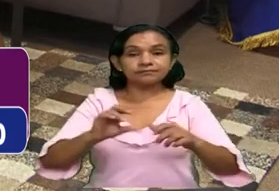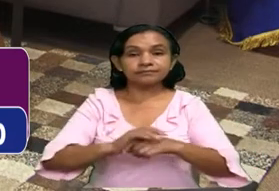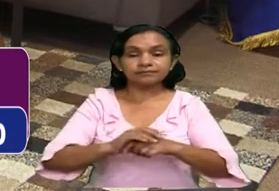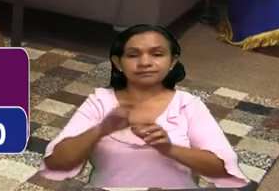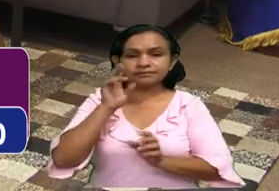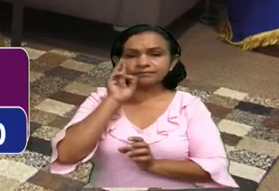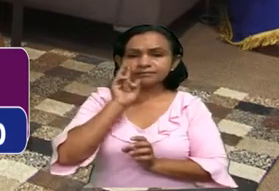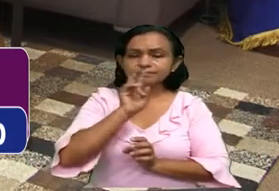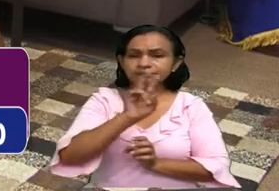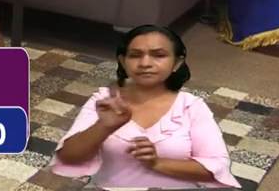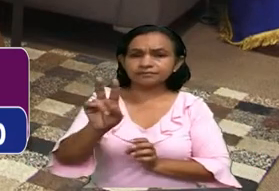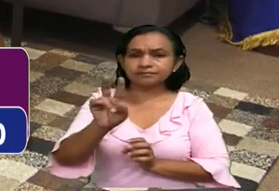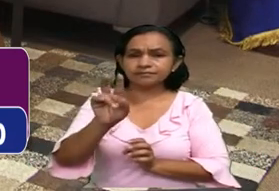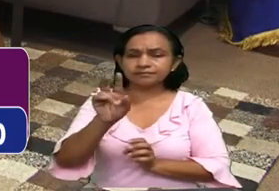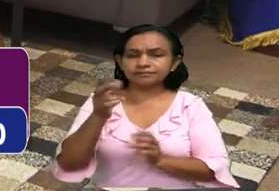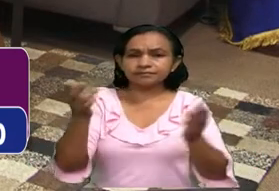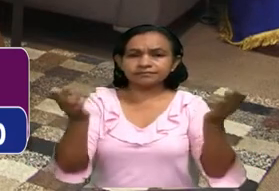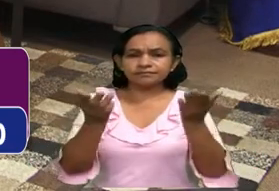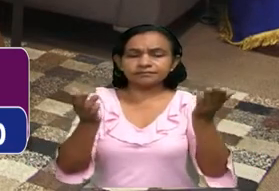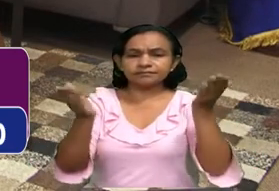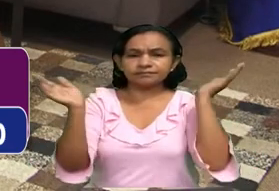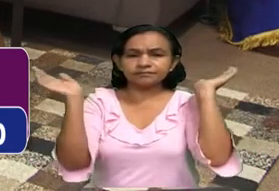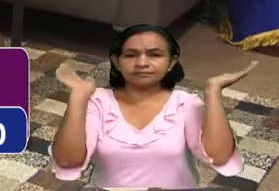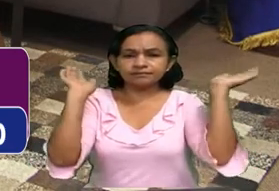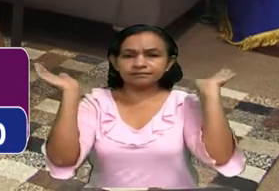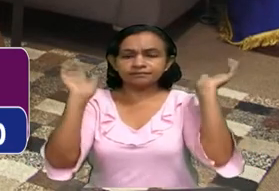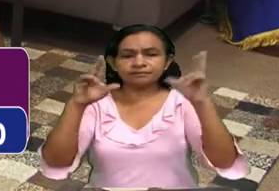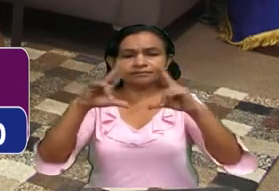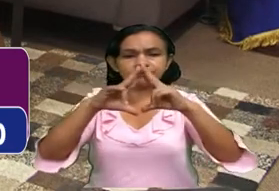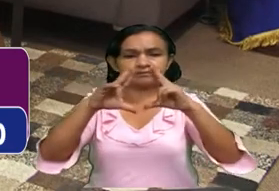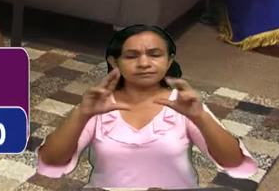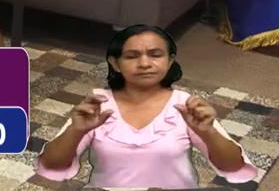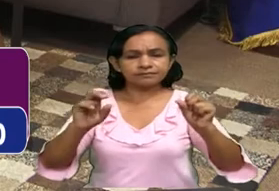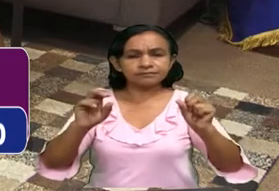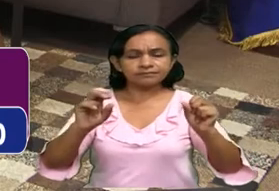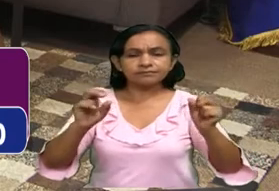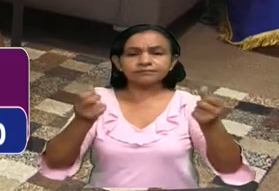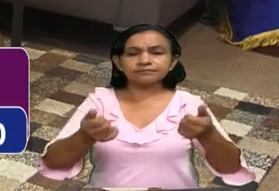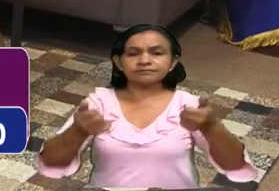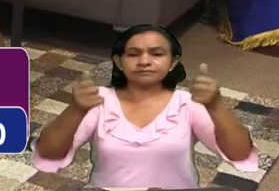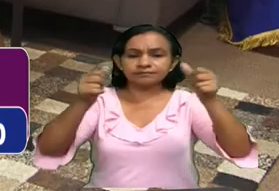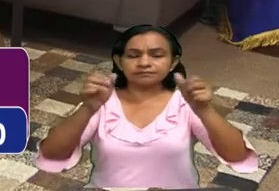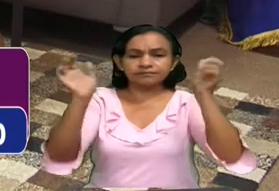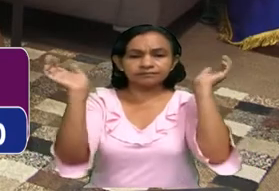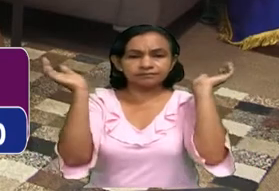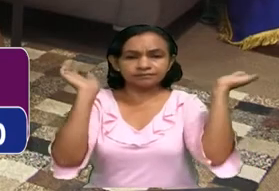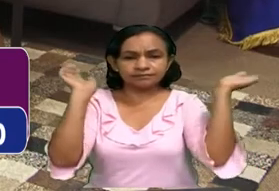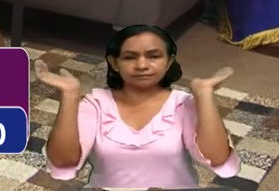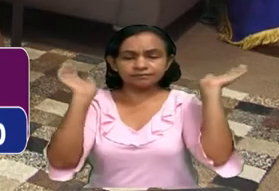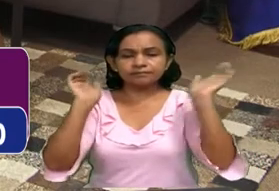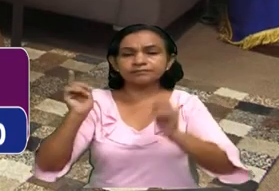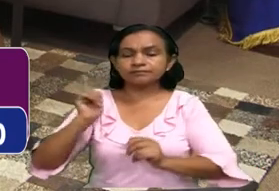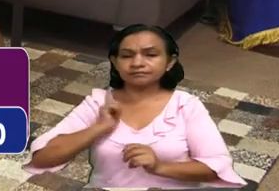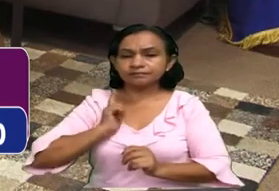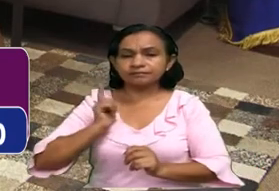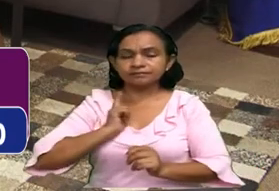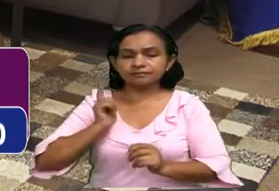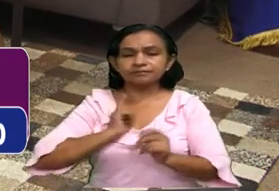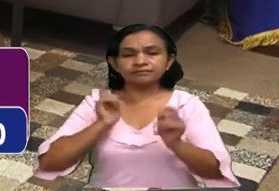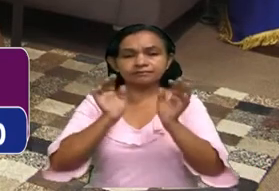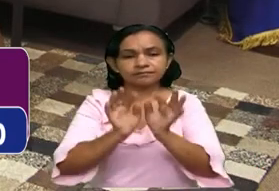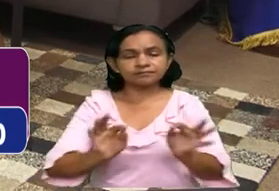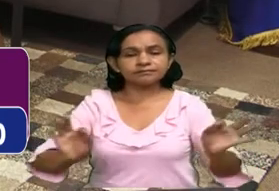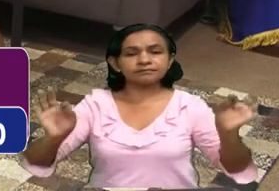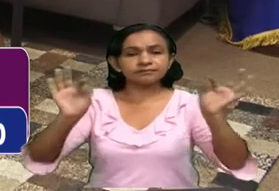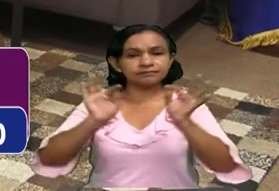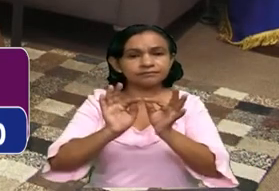que la estrategia comercial de Nicaragua ha sido consolidar los mercados existentes. Son muy importantes